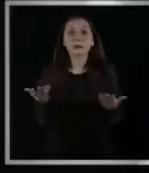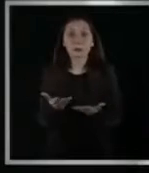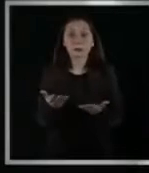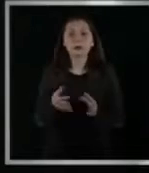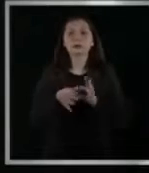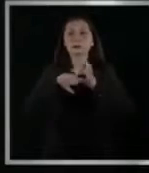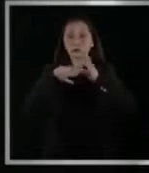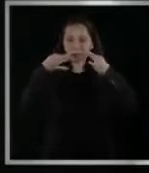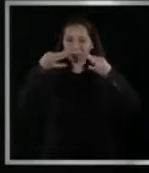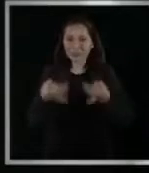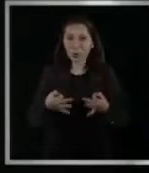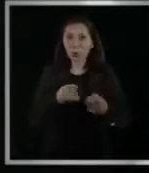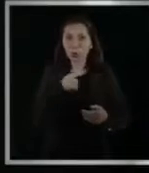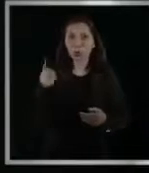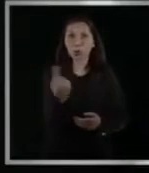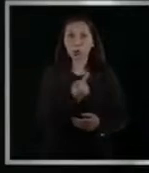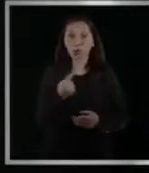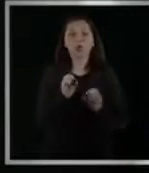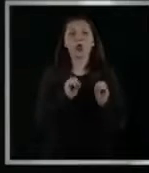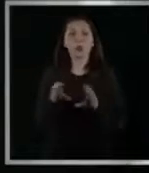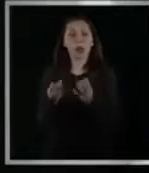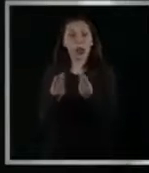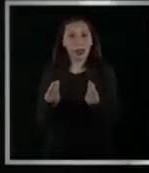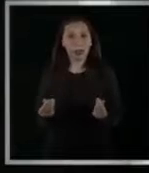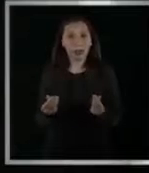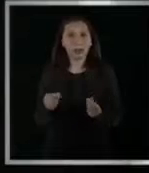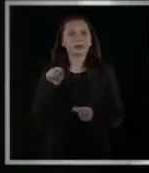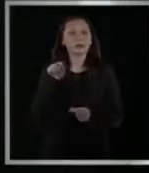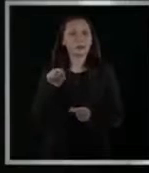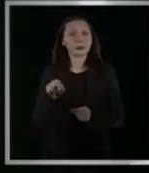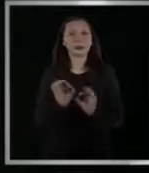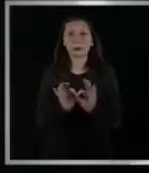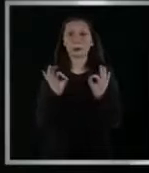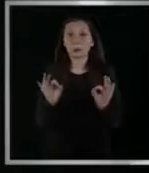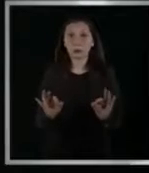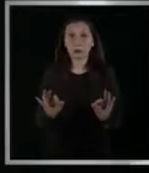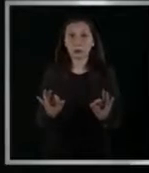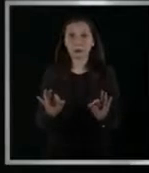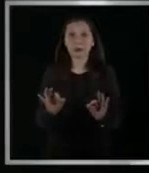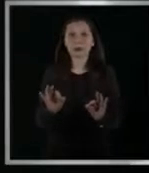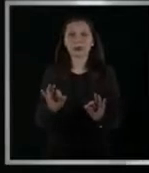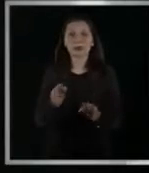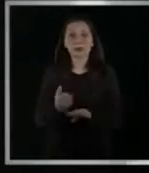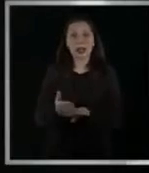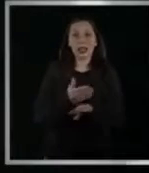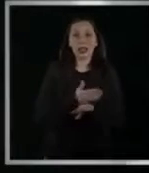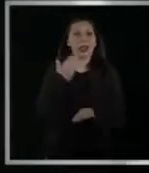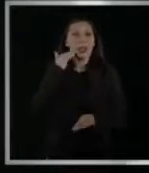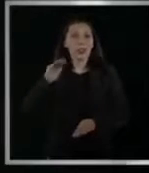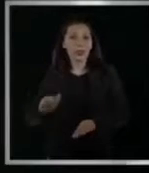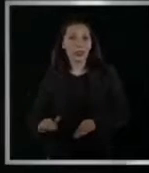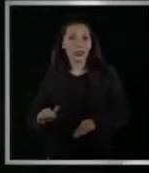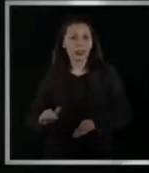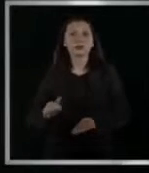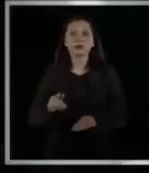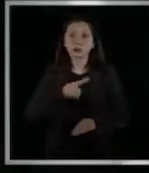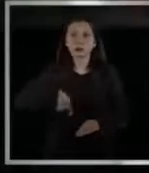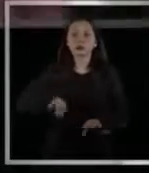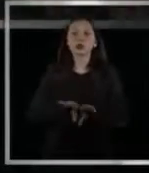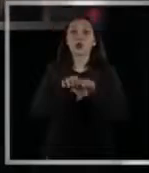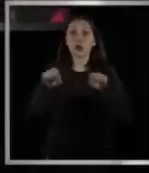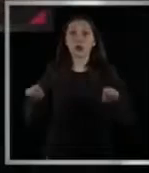importante es garantizarle a todos una educación de calidad. Y especialmente a la temprana edad. Por